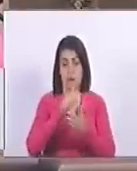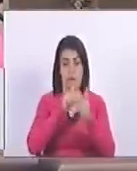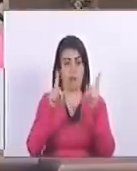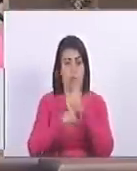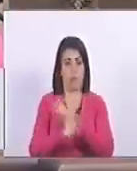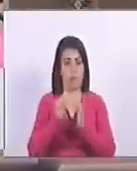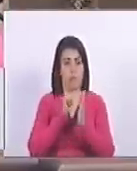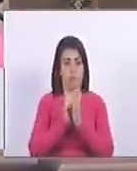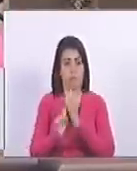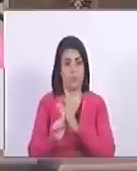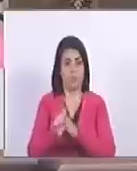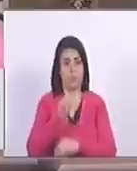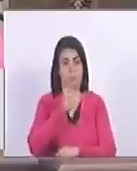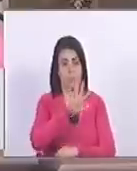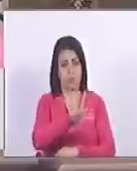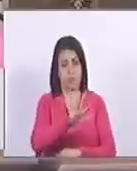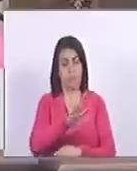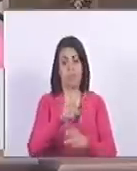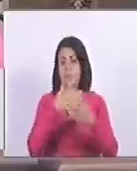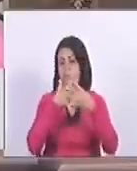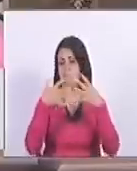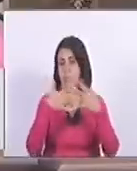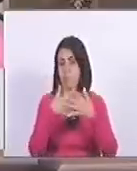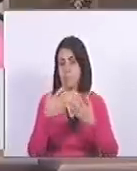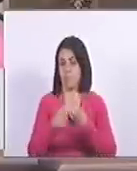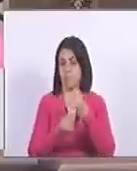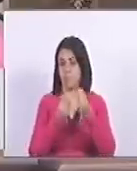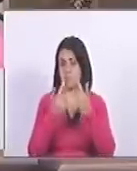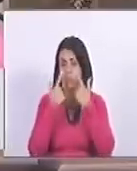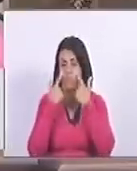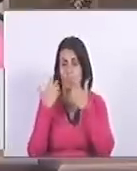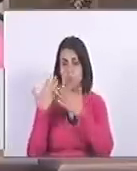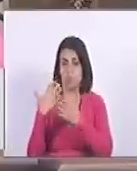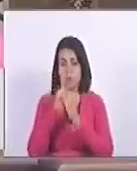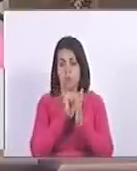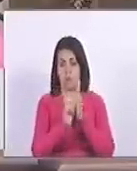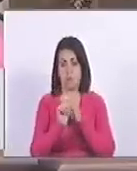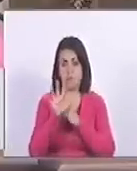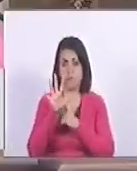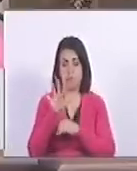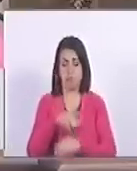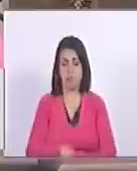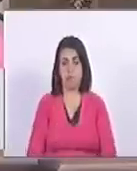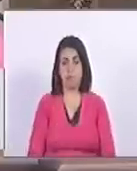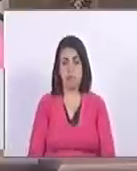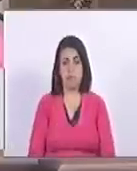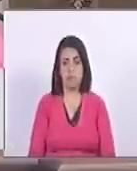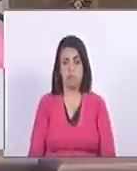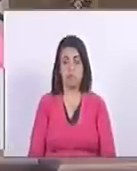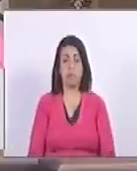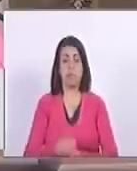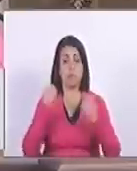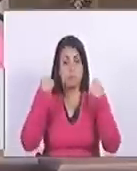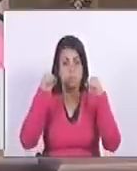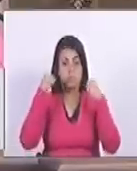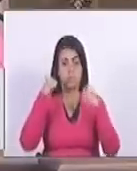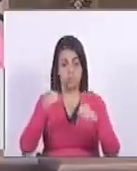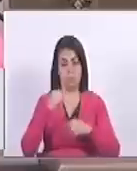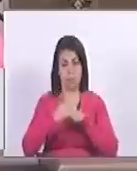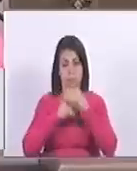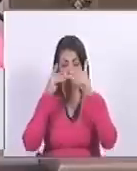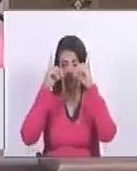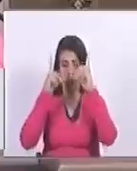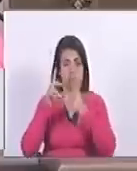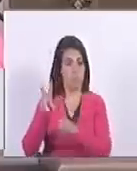modificación el artículo 5, el cual queda redactado en los siguientes términos. Artículo 5, el ejercicio de las